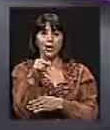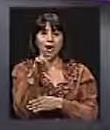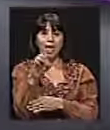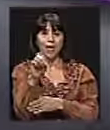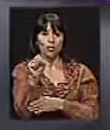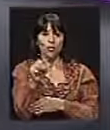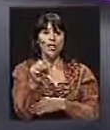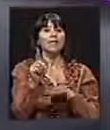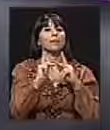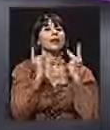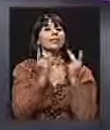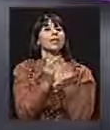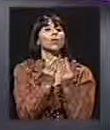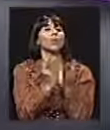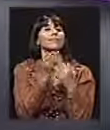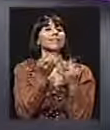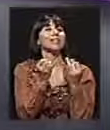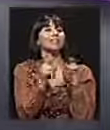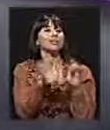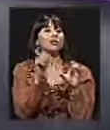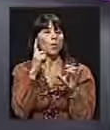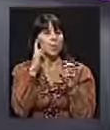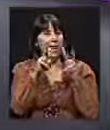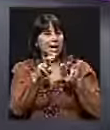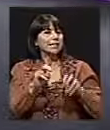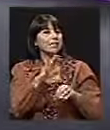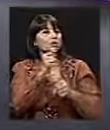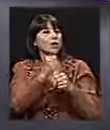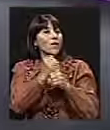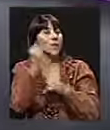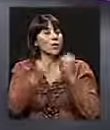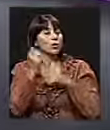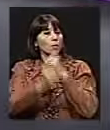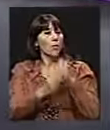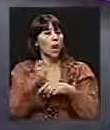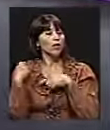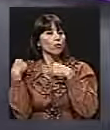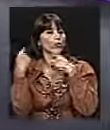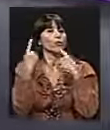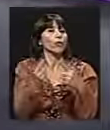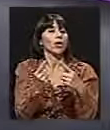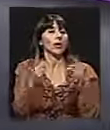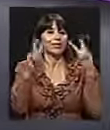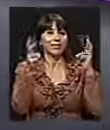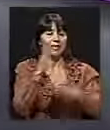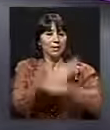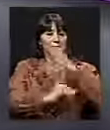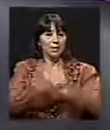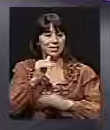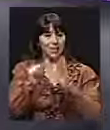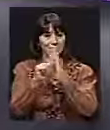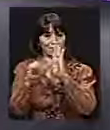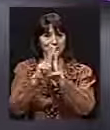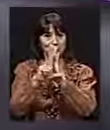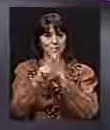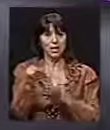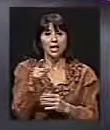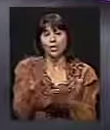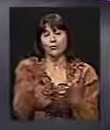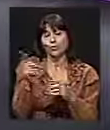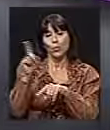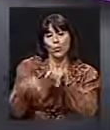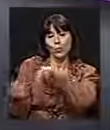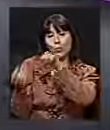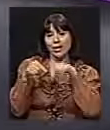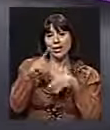Sin Exclusión para analizar la gestión de este partido en el último año con respecto al tema de discapacidad en la Asamblea Legislativa. No nos pudieron acompañar los diputados